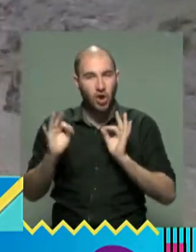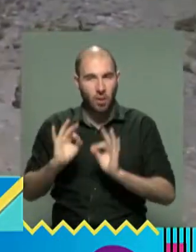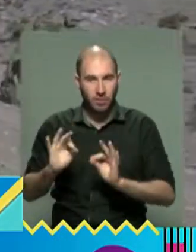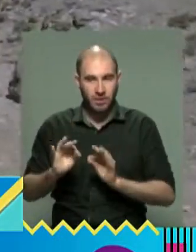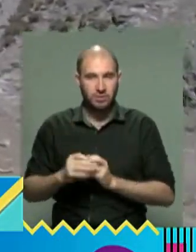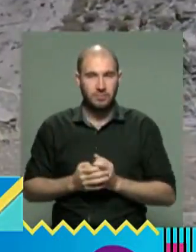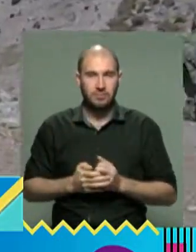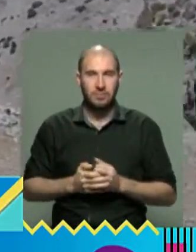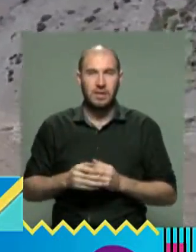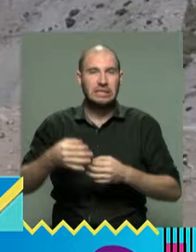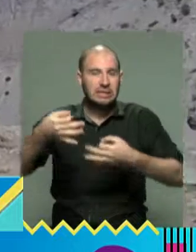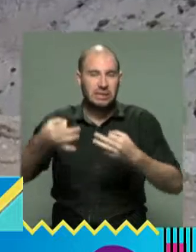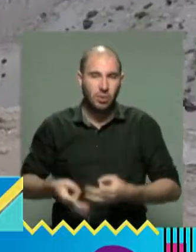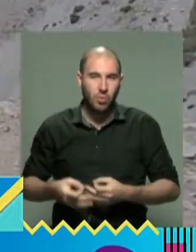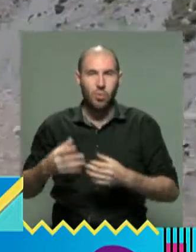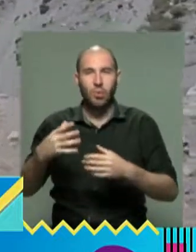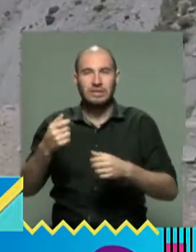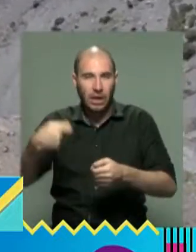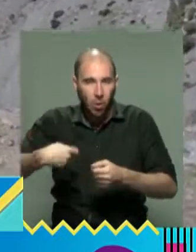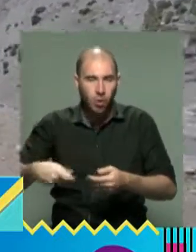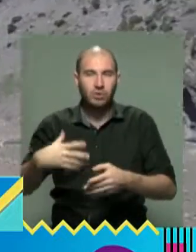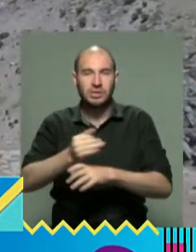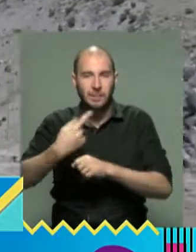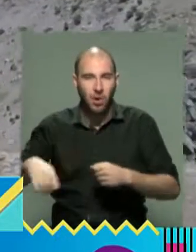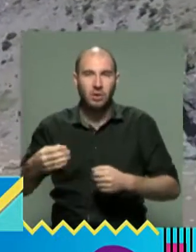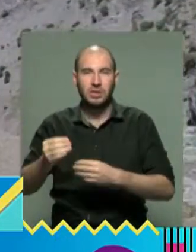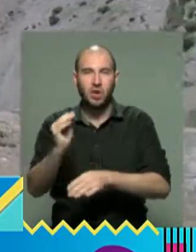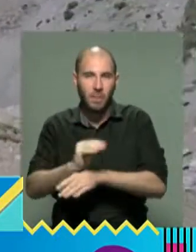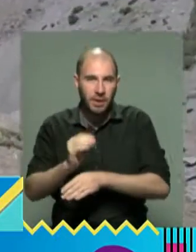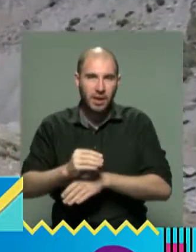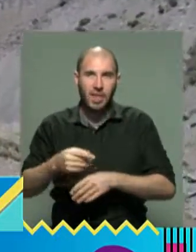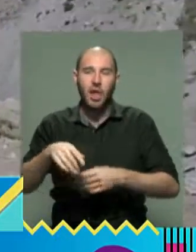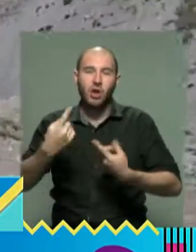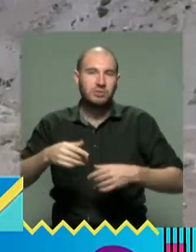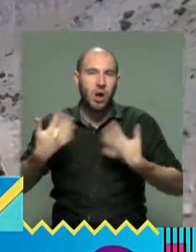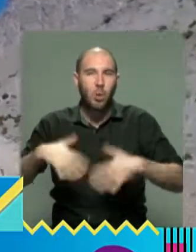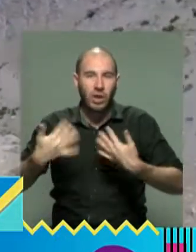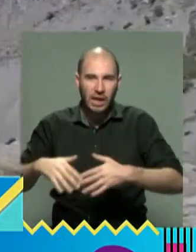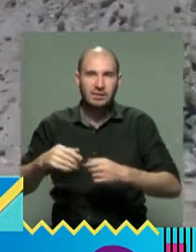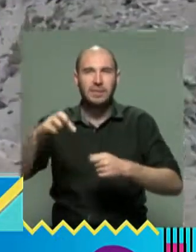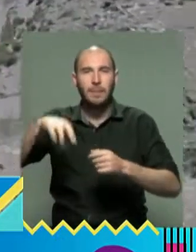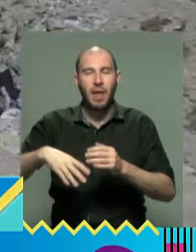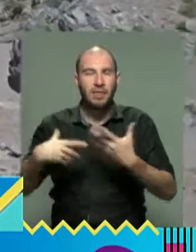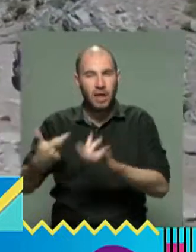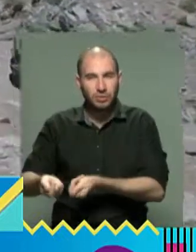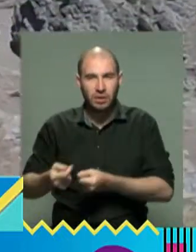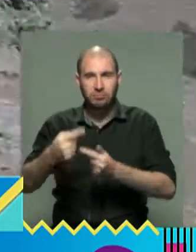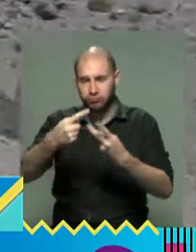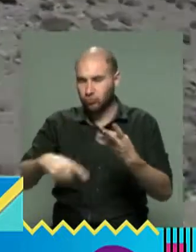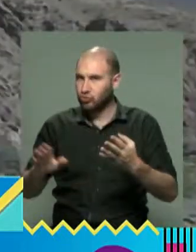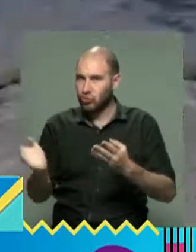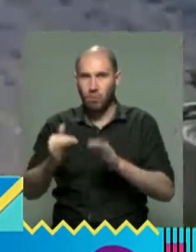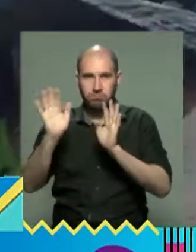ya sea seguros, transporte, comida, botiquines de primer auxilio, planes de contingencia, preparan todo para